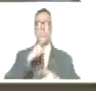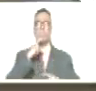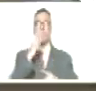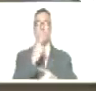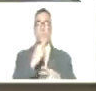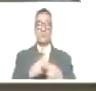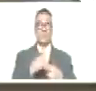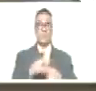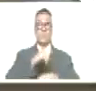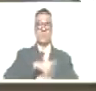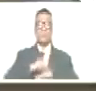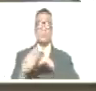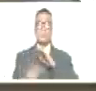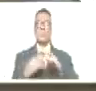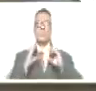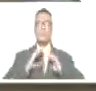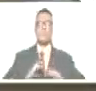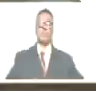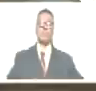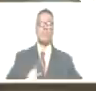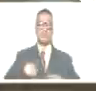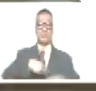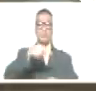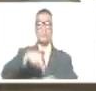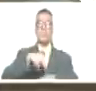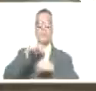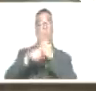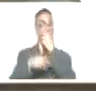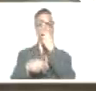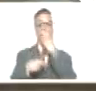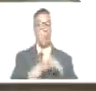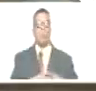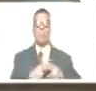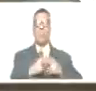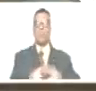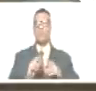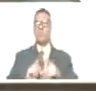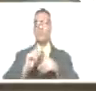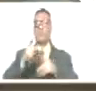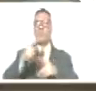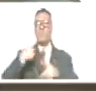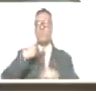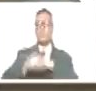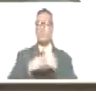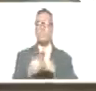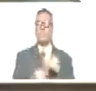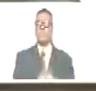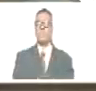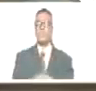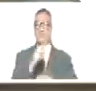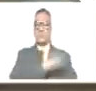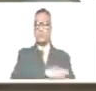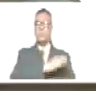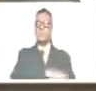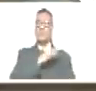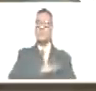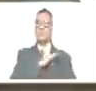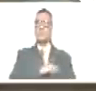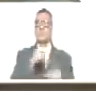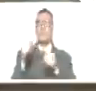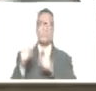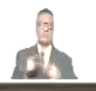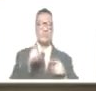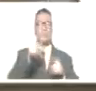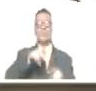el alma nacional, así como los valores y principios que deben regir la conducta social, económica y política